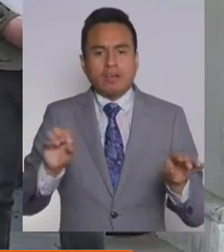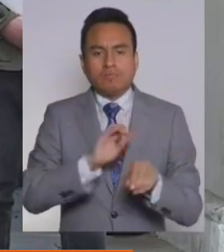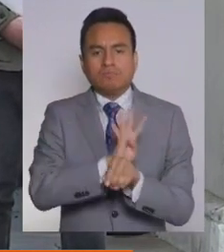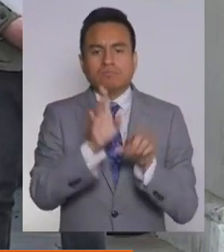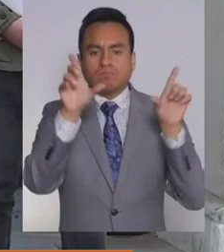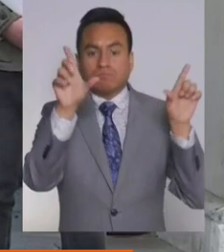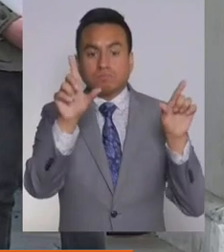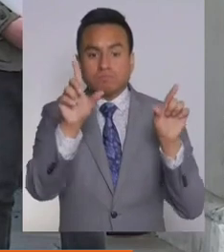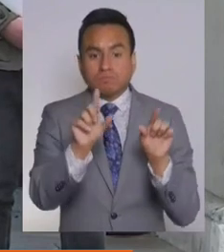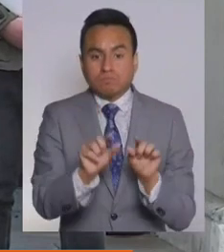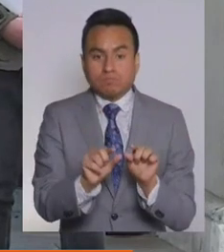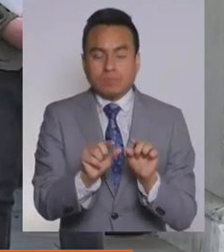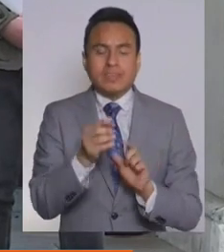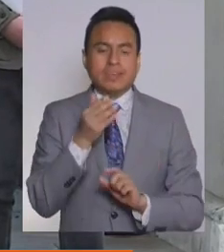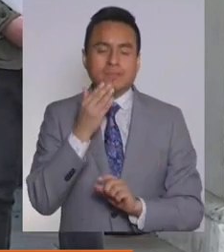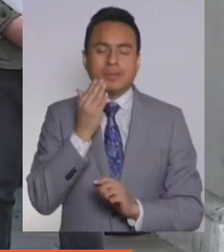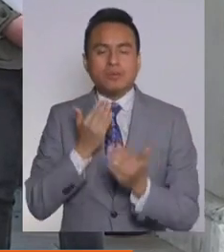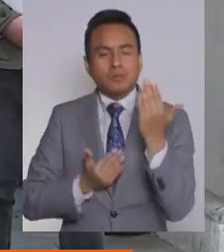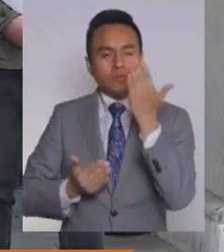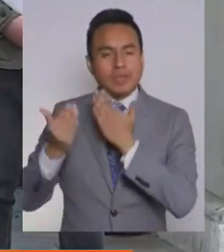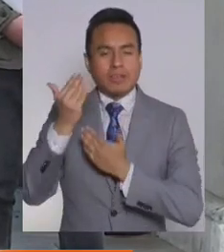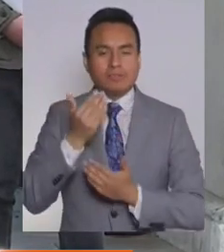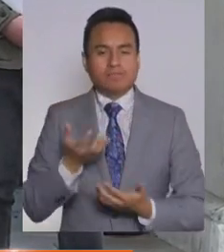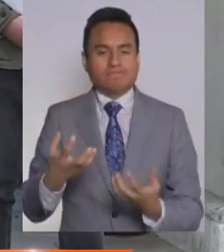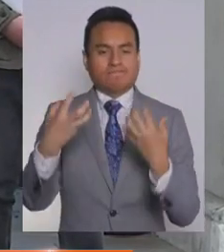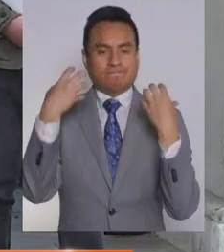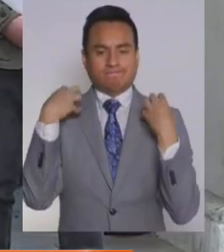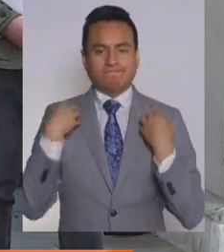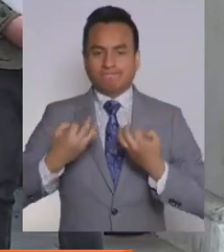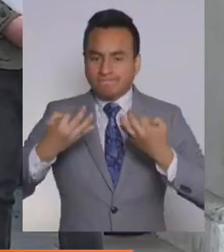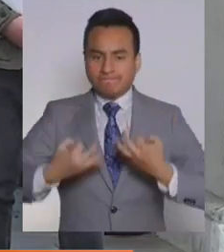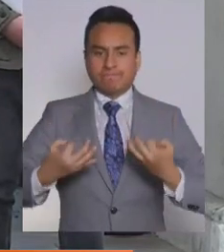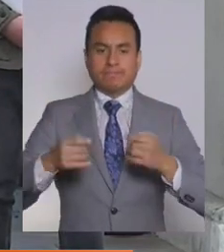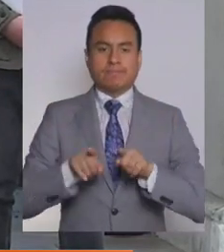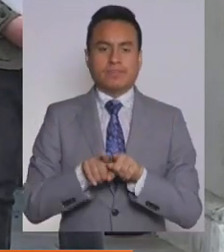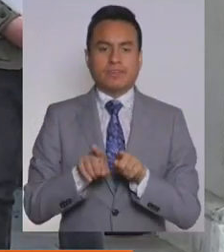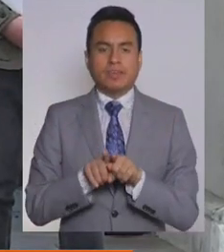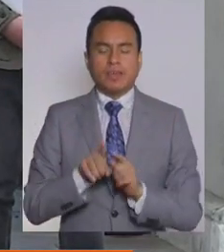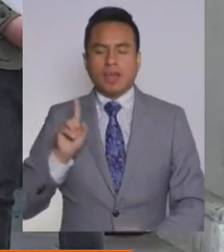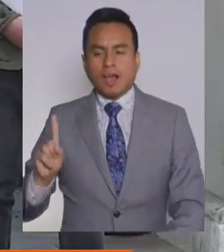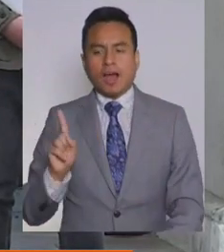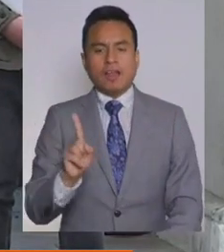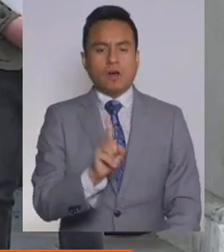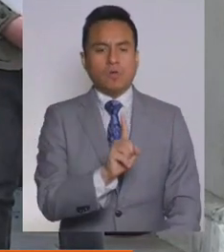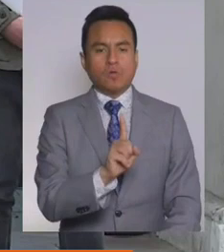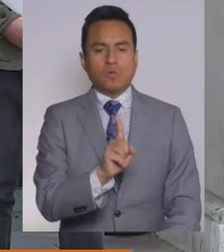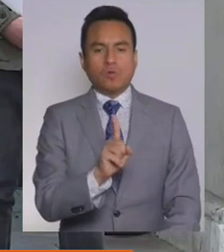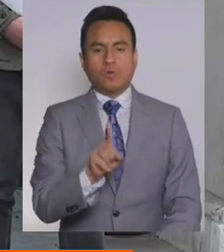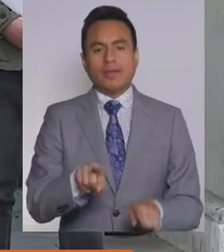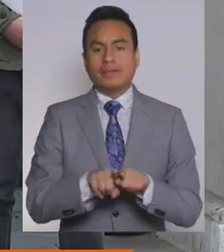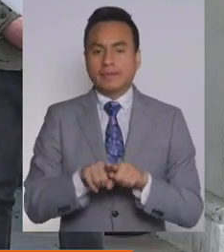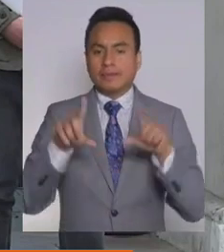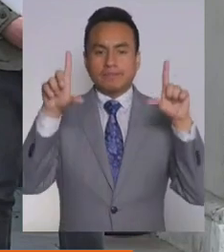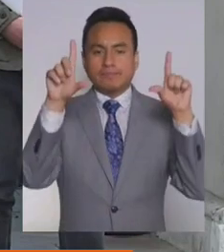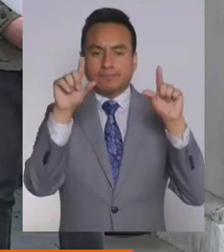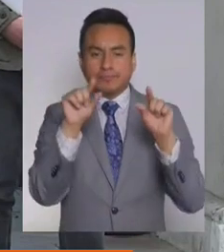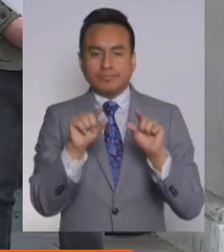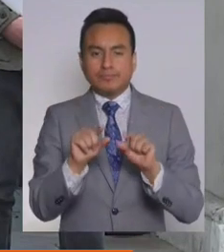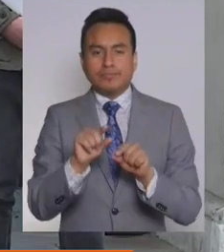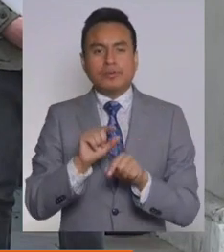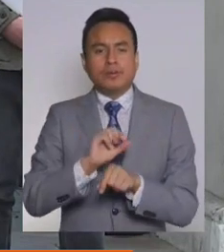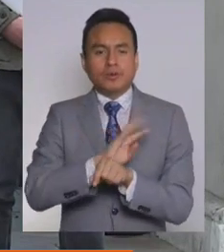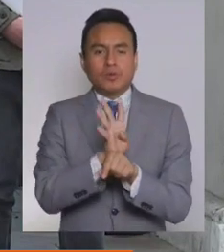disminución, con el cuidarnos responsablemente cada uno para ir disminuyendo ese número